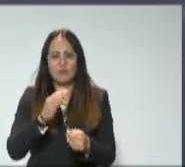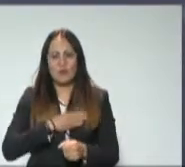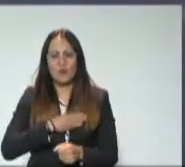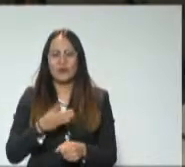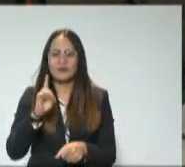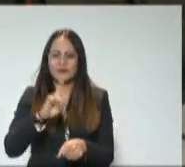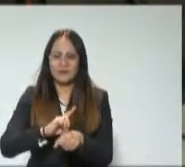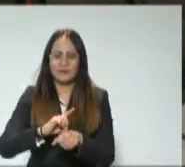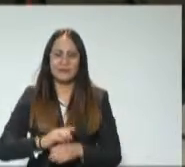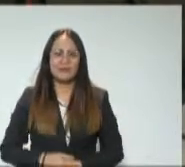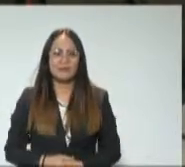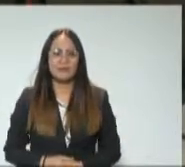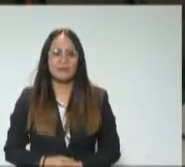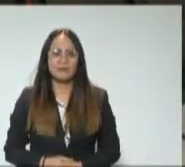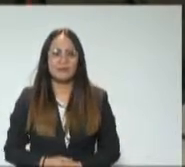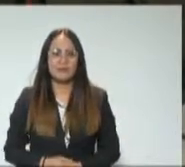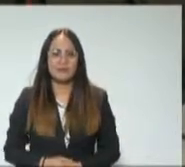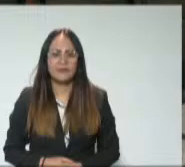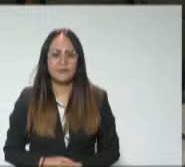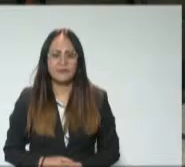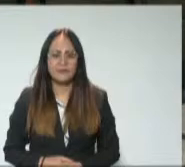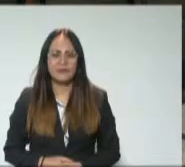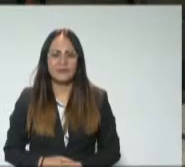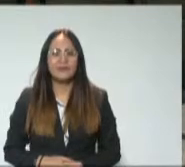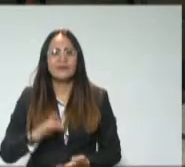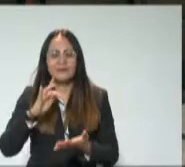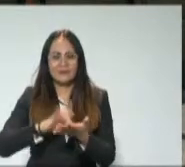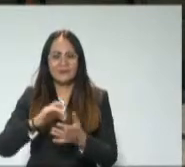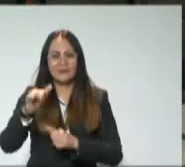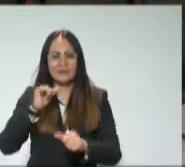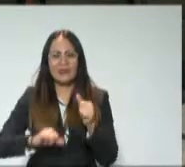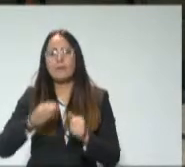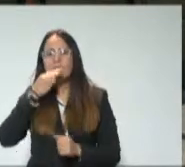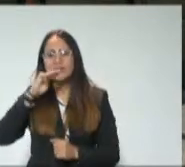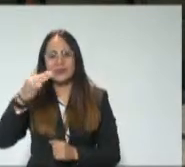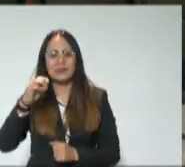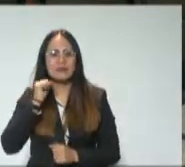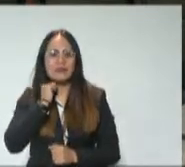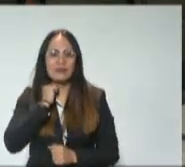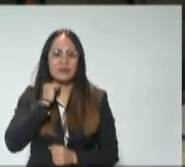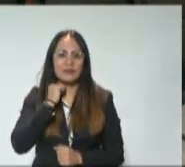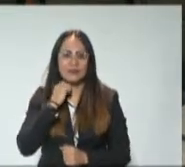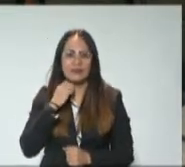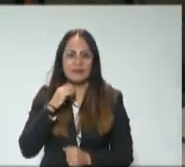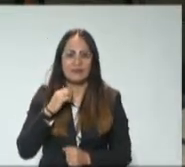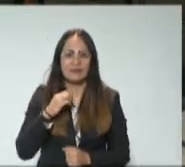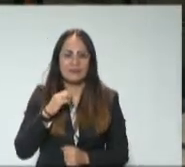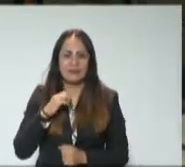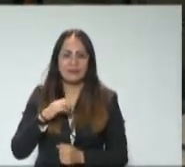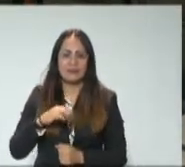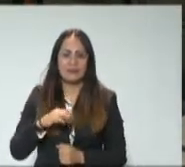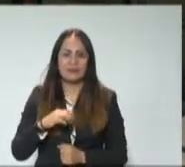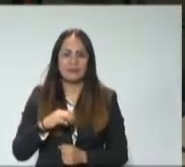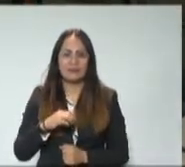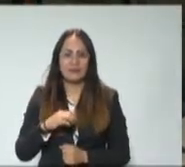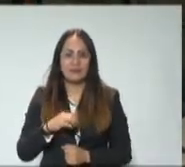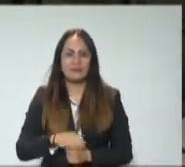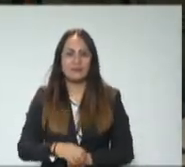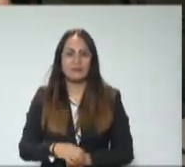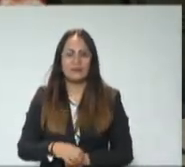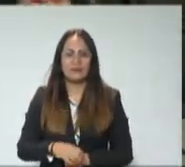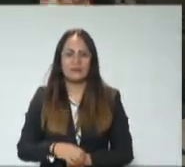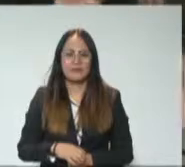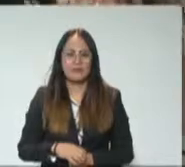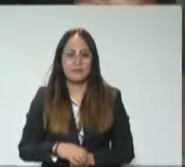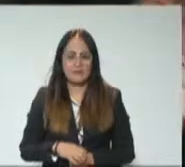días agradecemos el mensaje del senador Eduardo Ramírez Aguilar